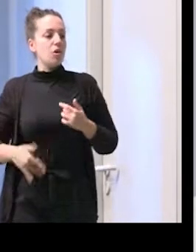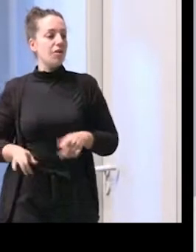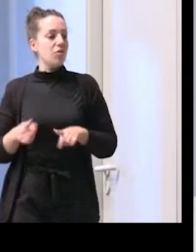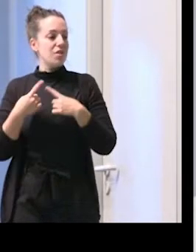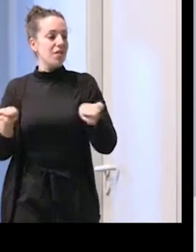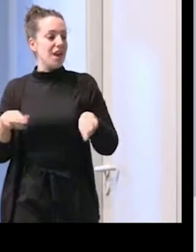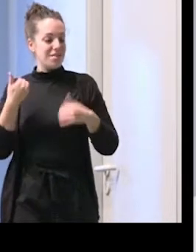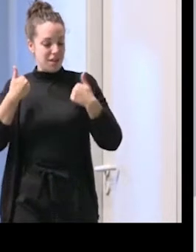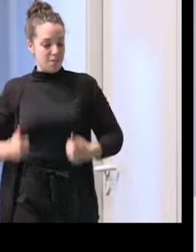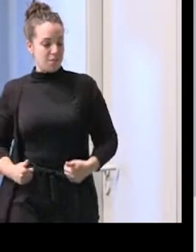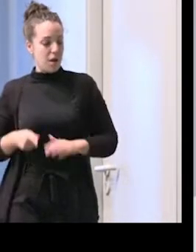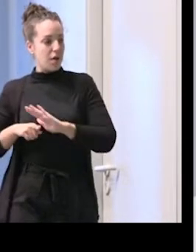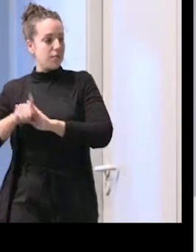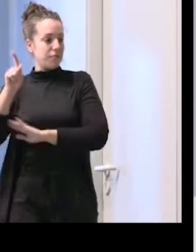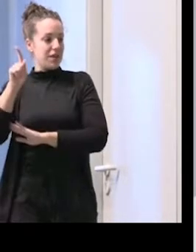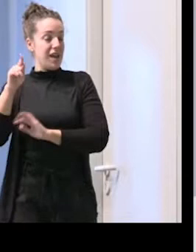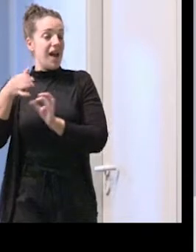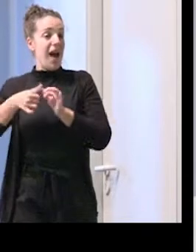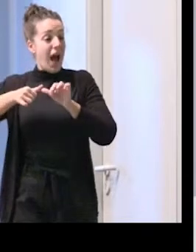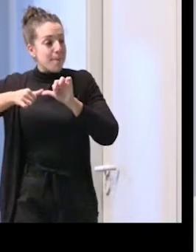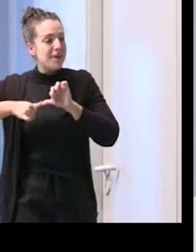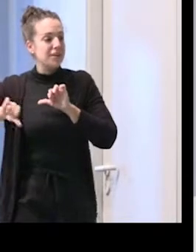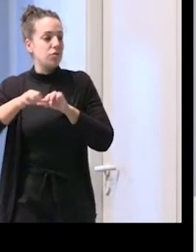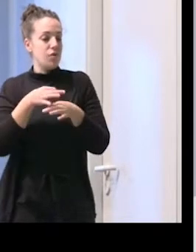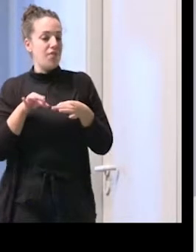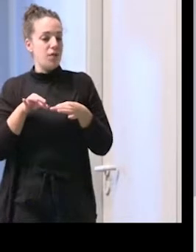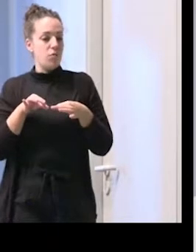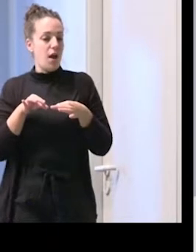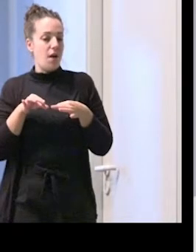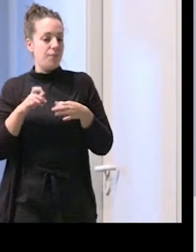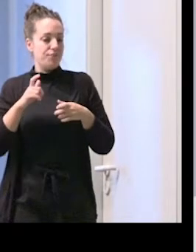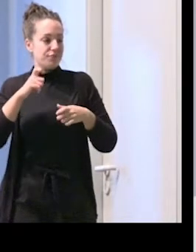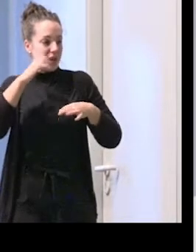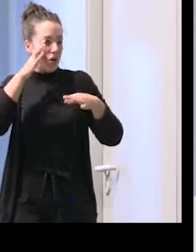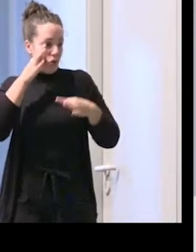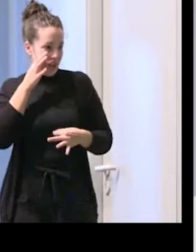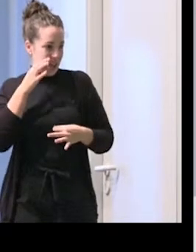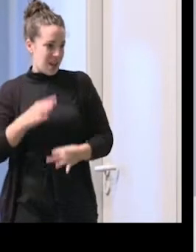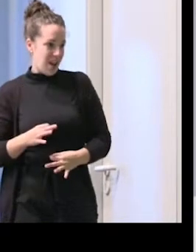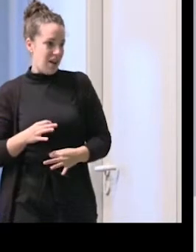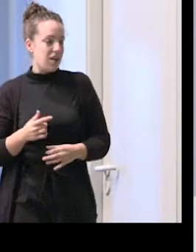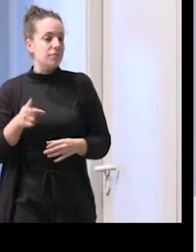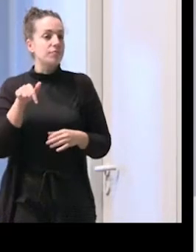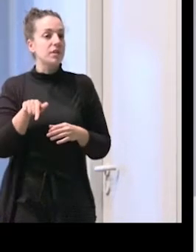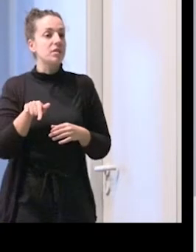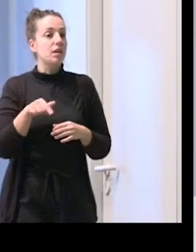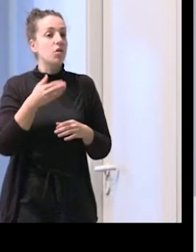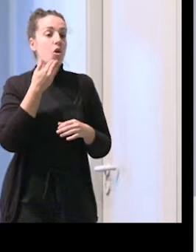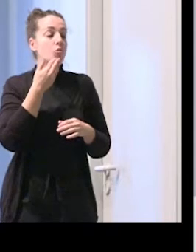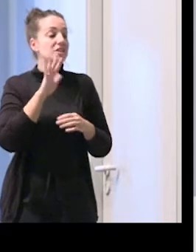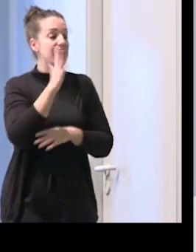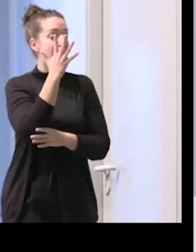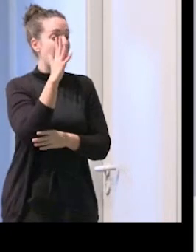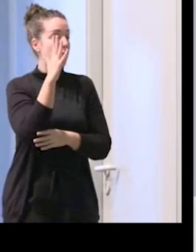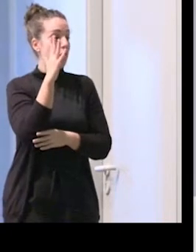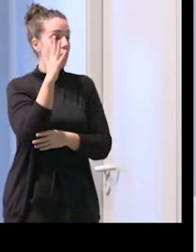individuo a partir de una célula original. Y esa célula original, que es el tronco de este árbol que él habla acá,